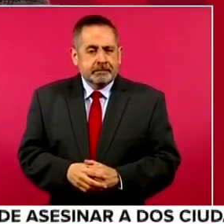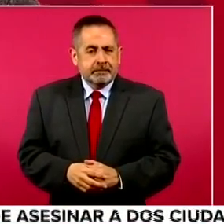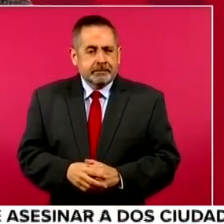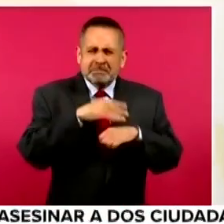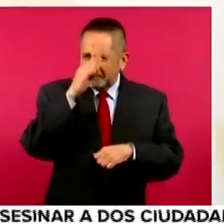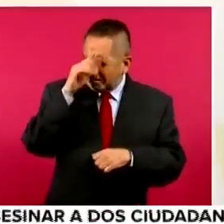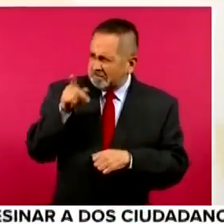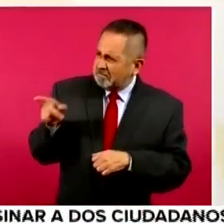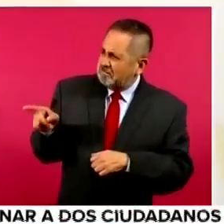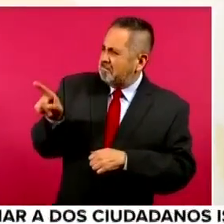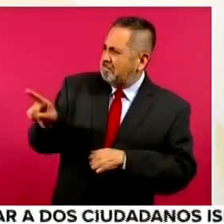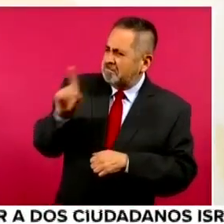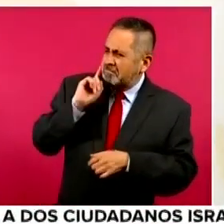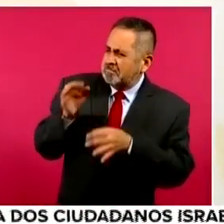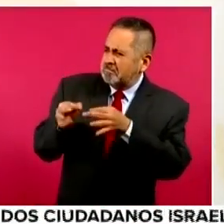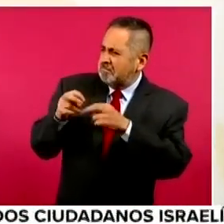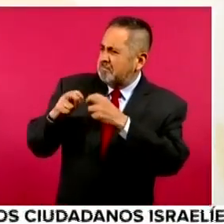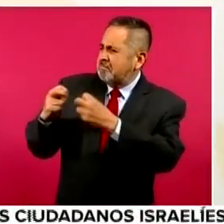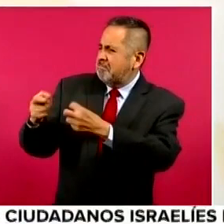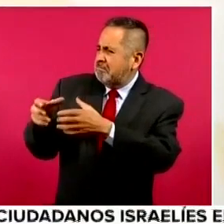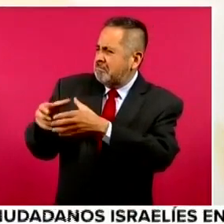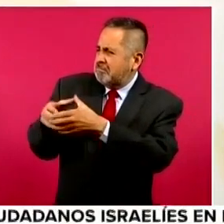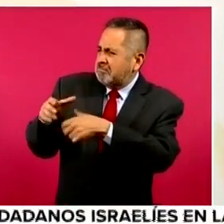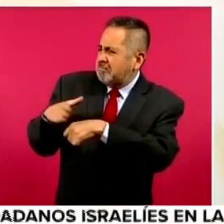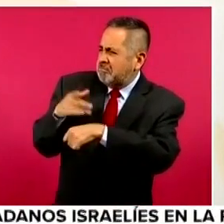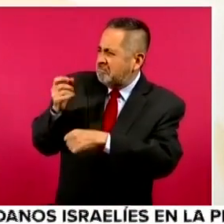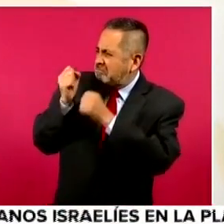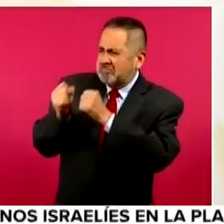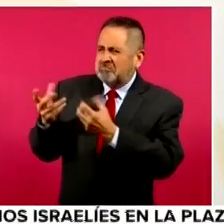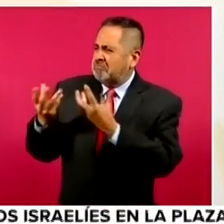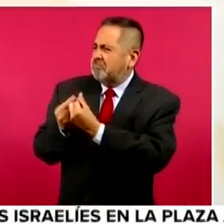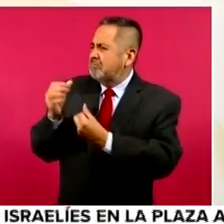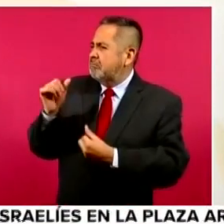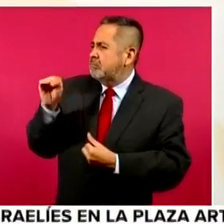nuestra candidata? Porque ha actuado con mucha rectitud